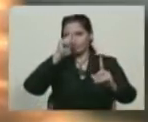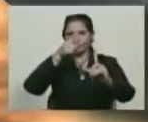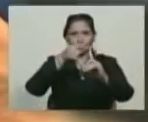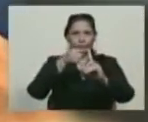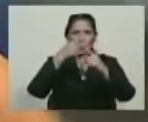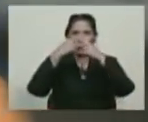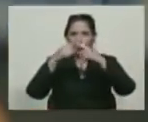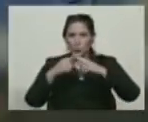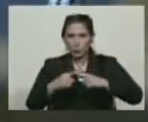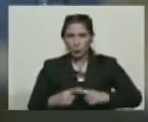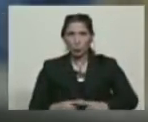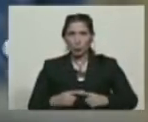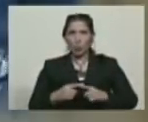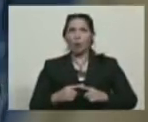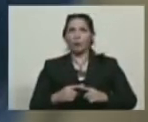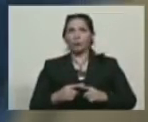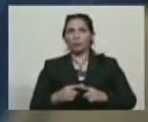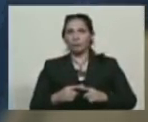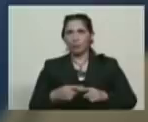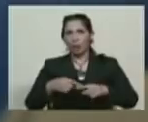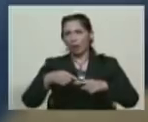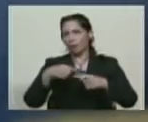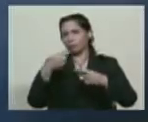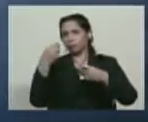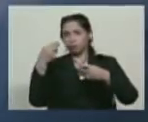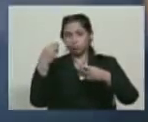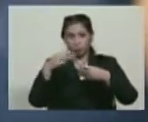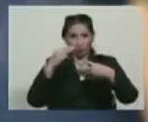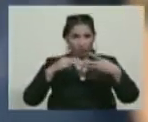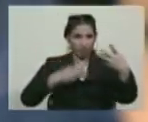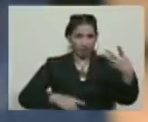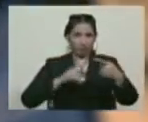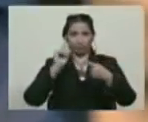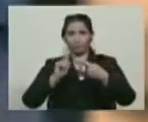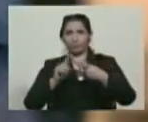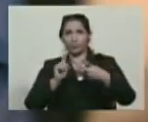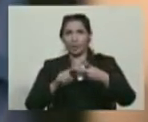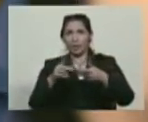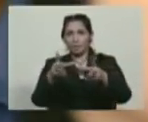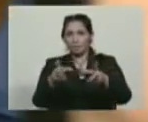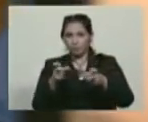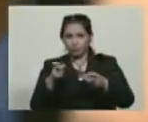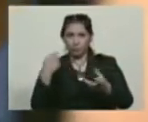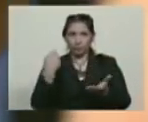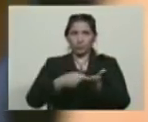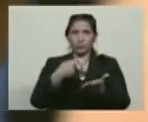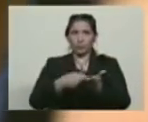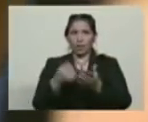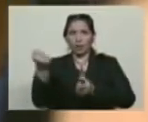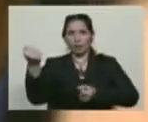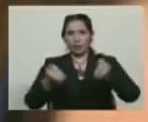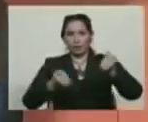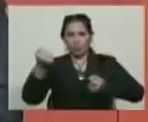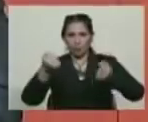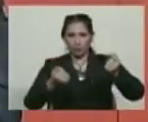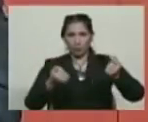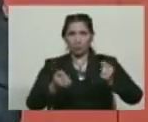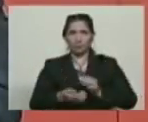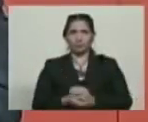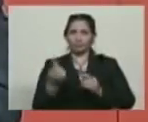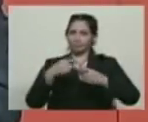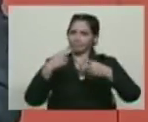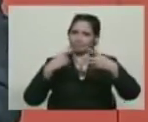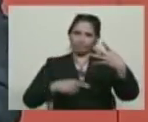cálculo de la estructura de costo materia prima y salario transporte etcétera